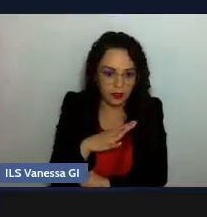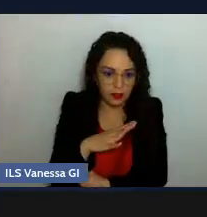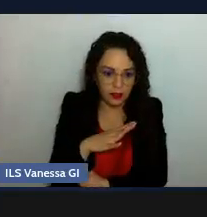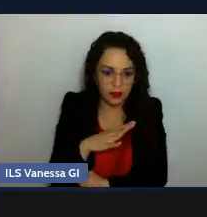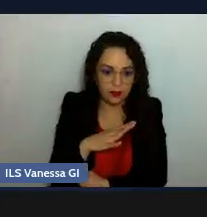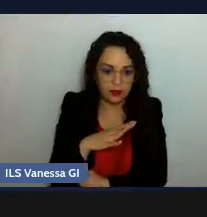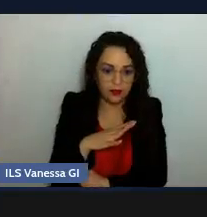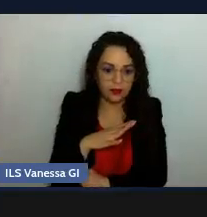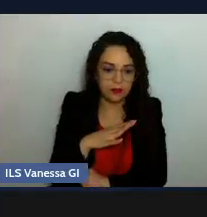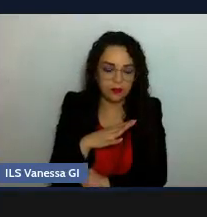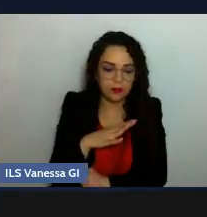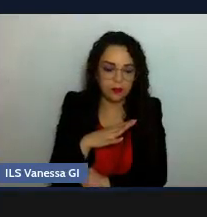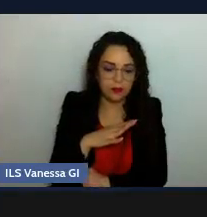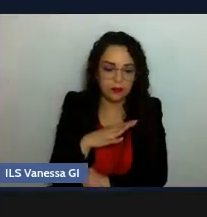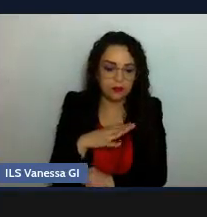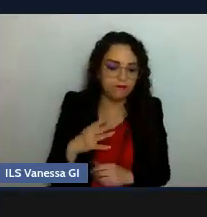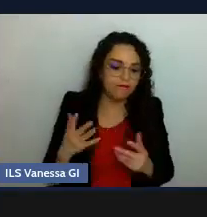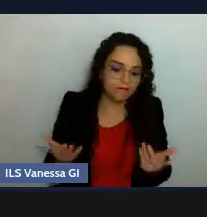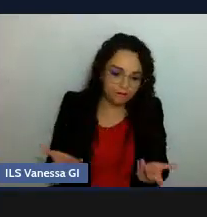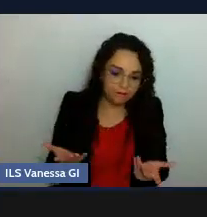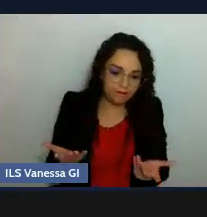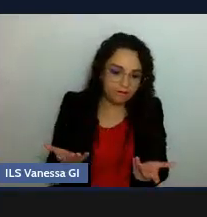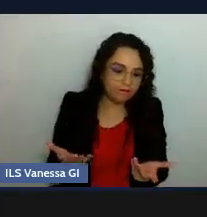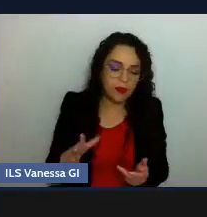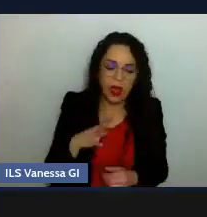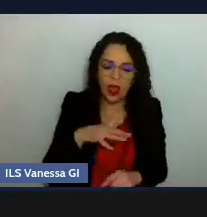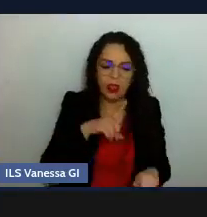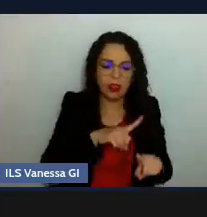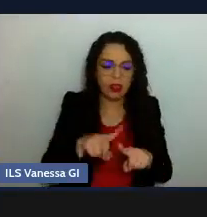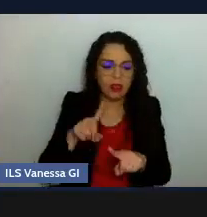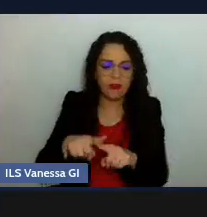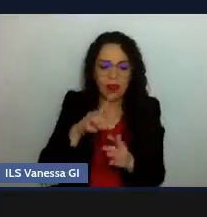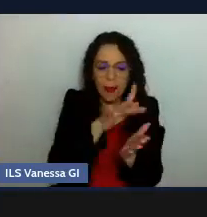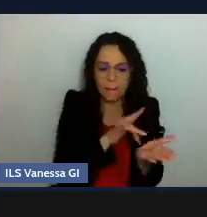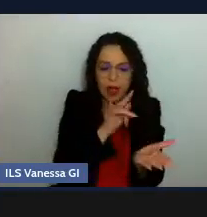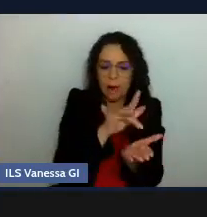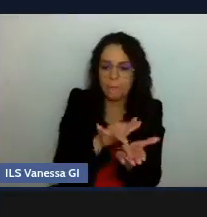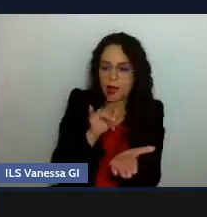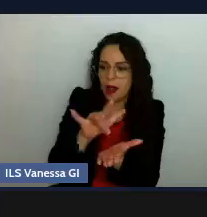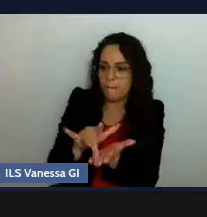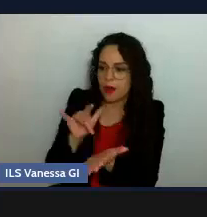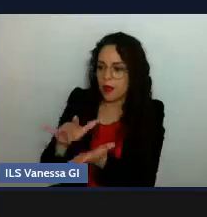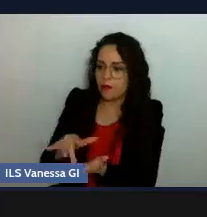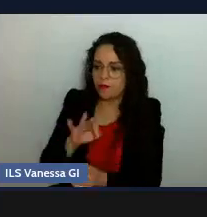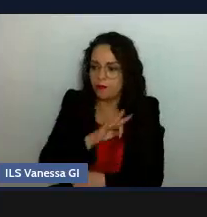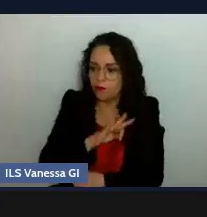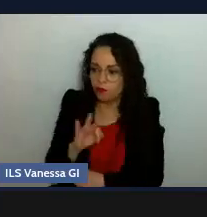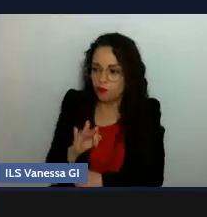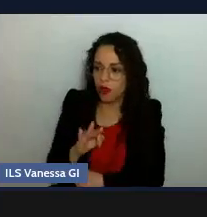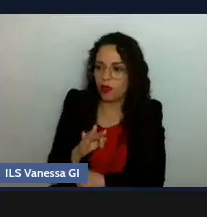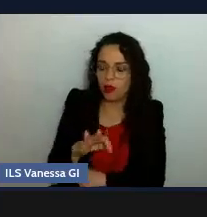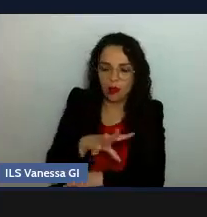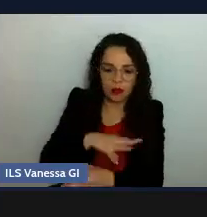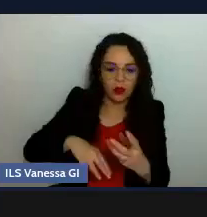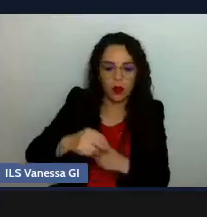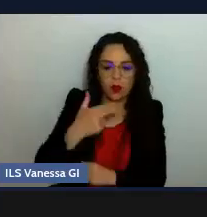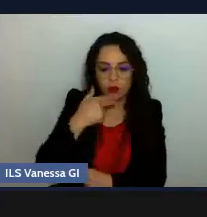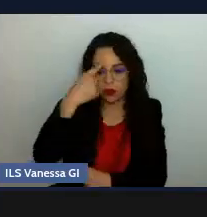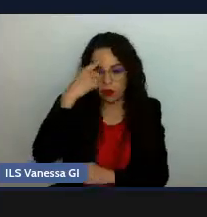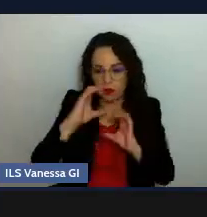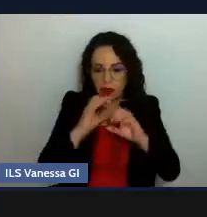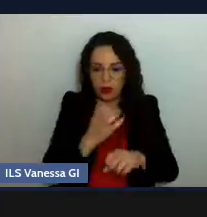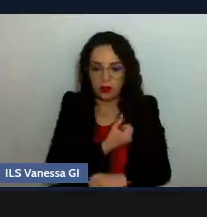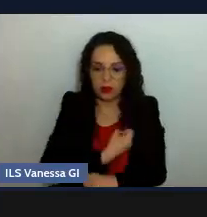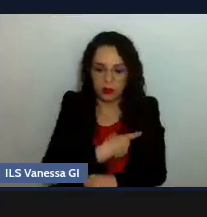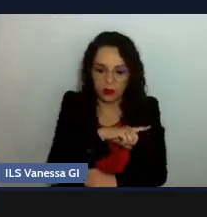año. Entonces, hay muchas oportunidades. El problema nada más es como que se